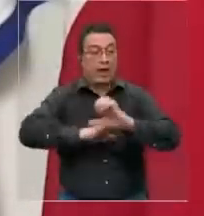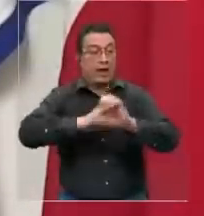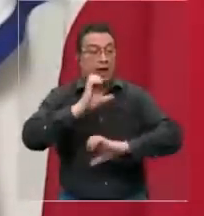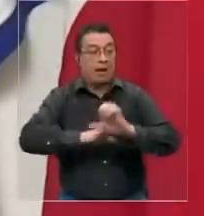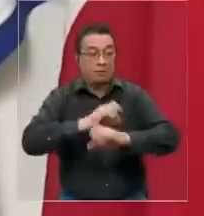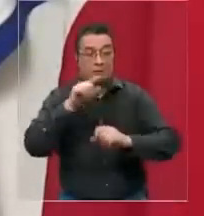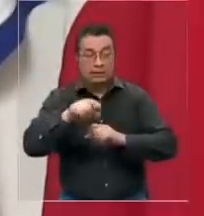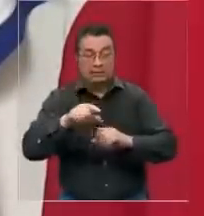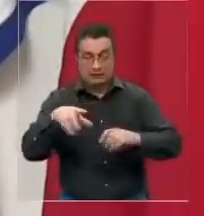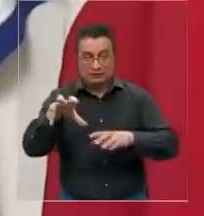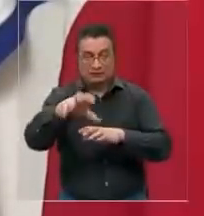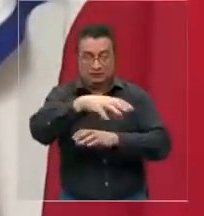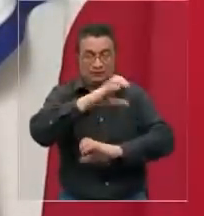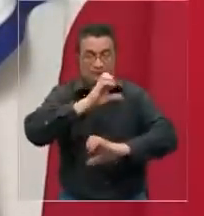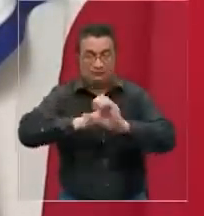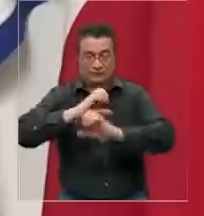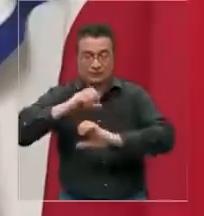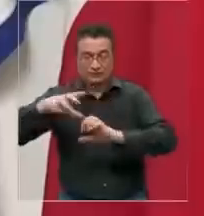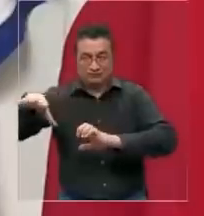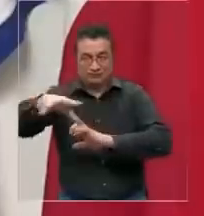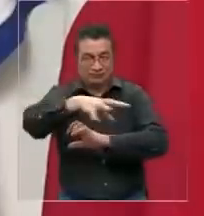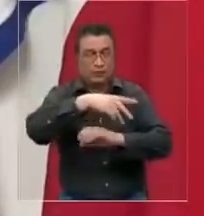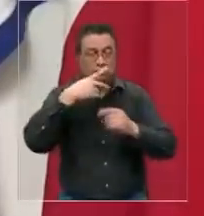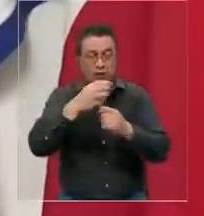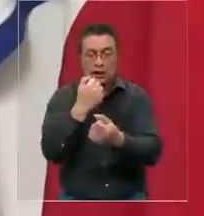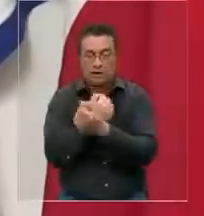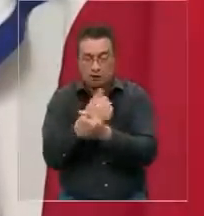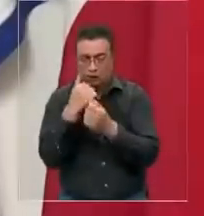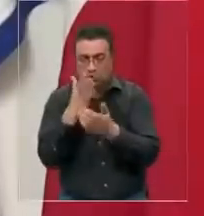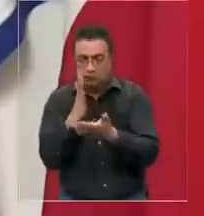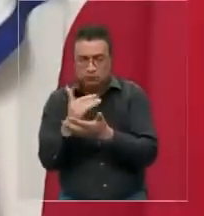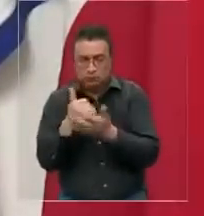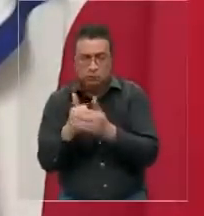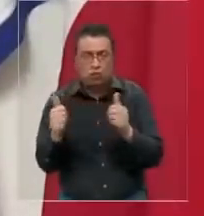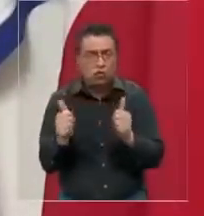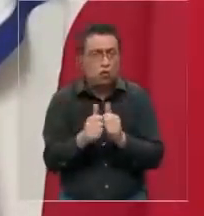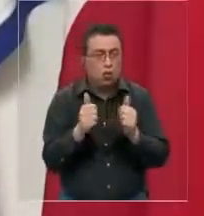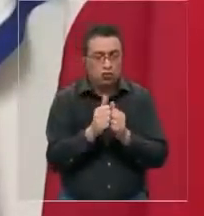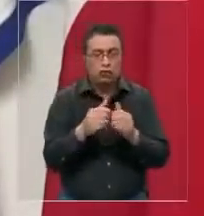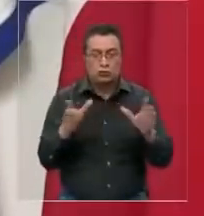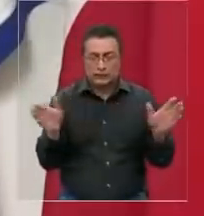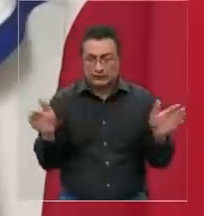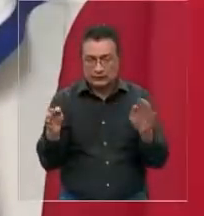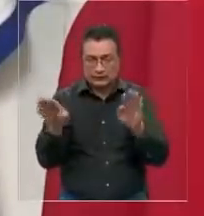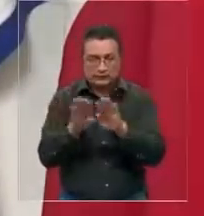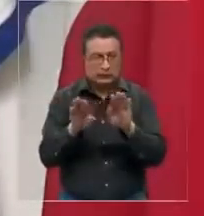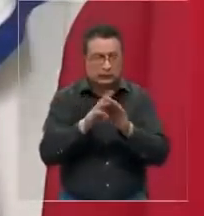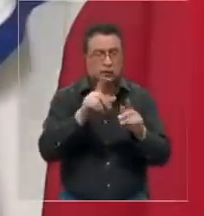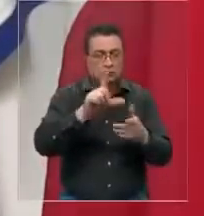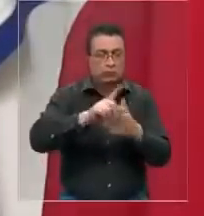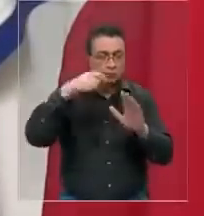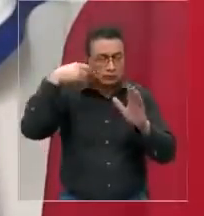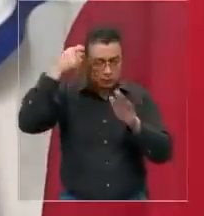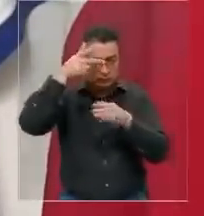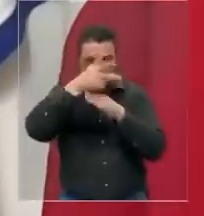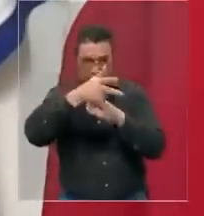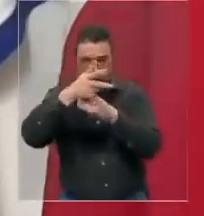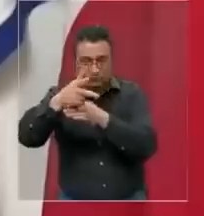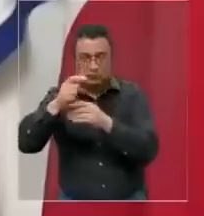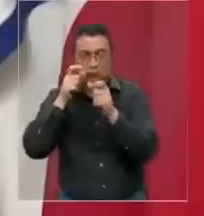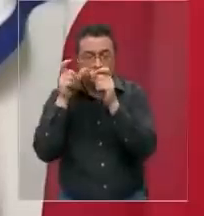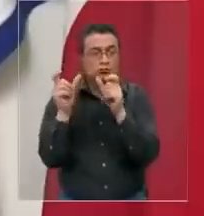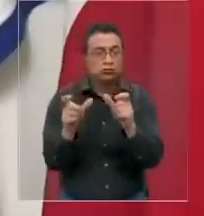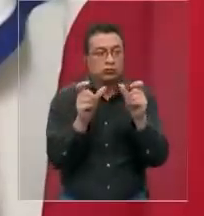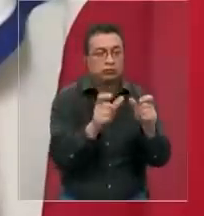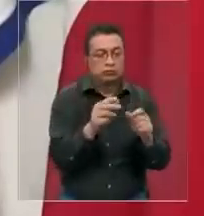cordón industrial, también con Carabineros, para ver estrategias conjuntas de poder hacer ciertos cierres, de poder generar cierta instalación de cámara, ciertas